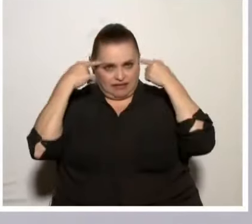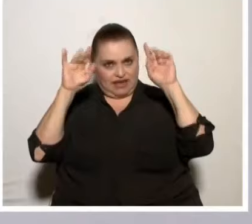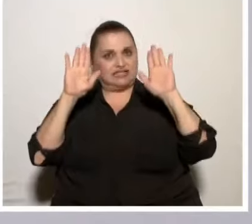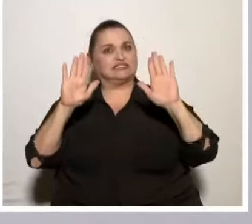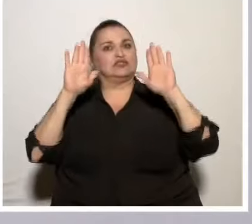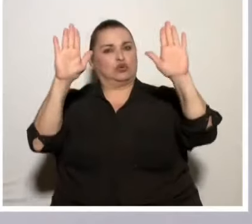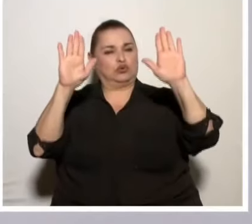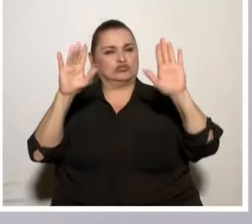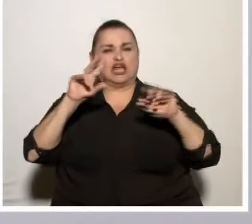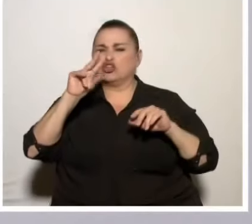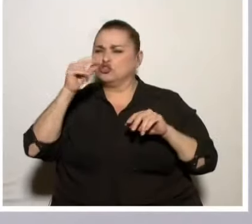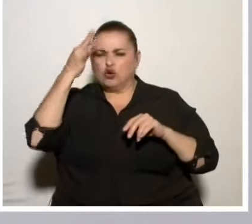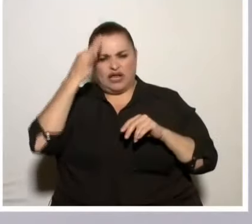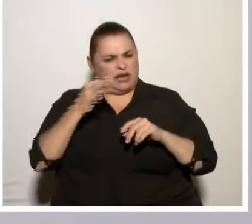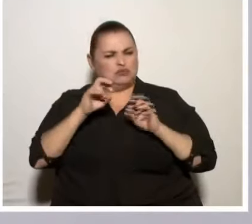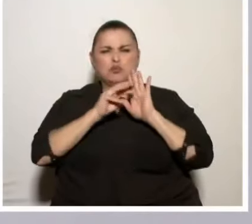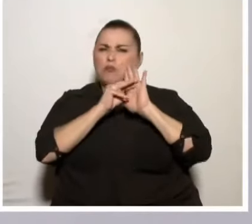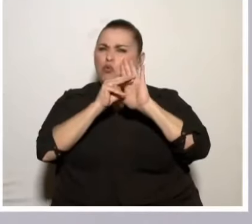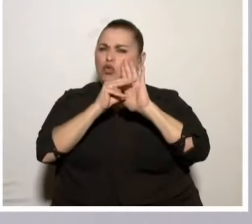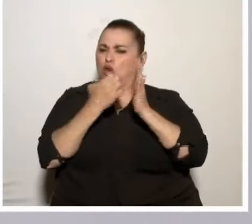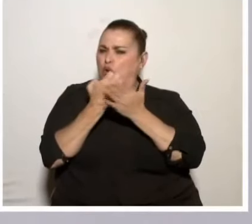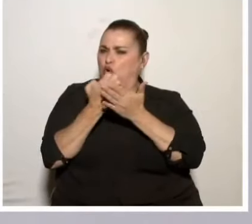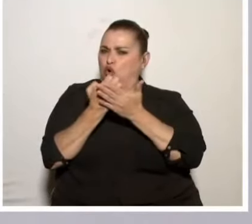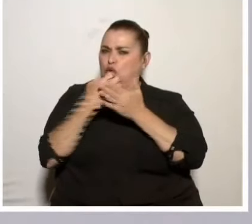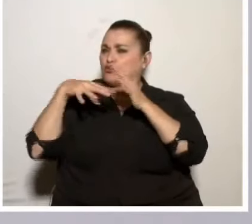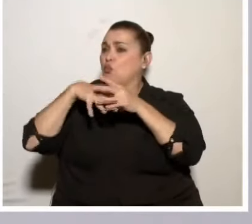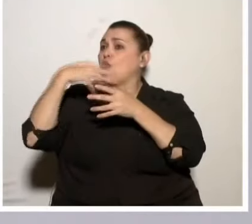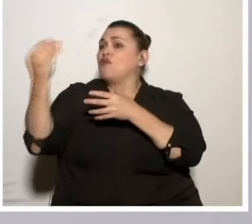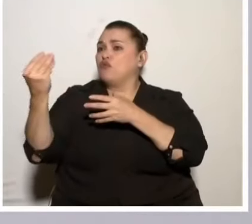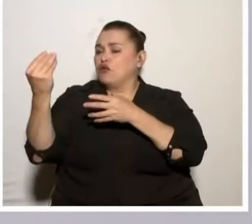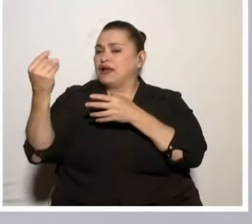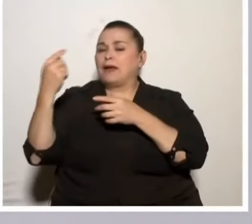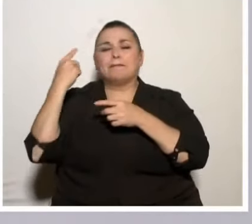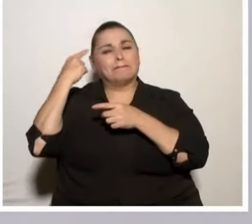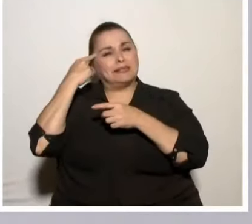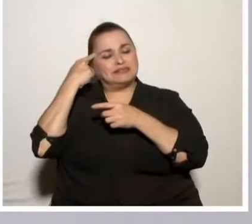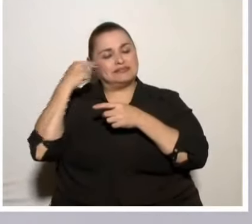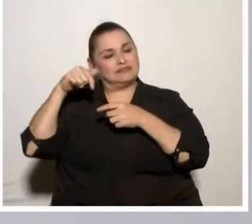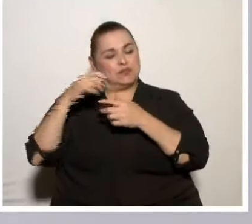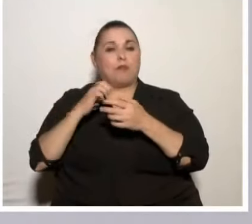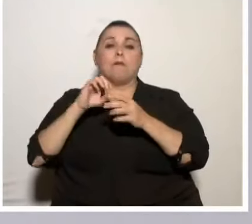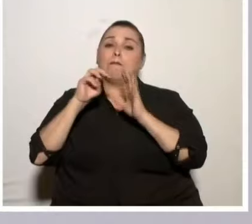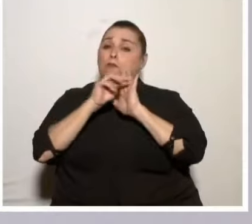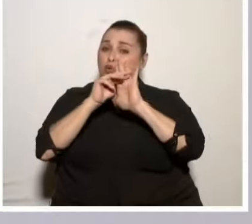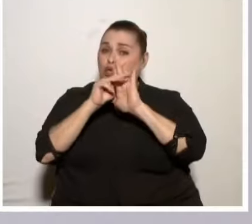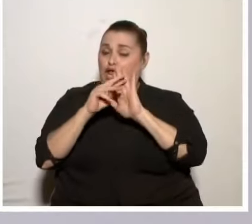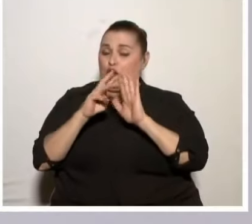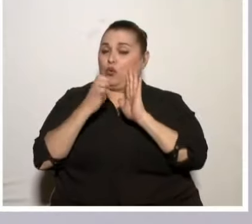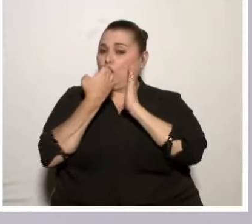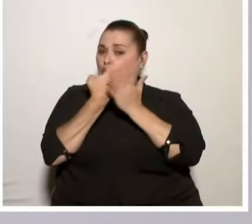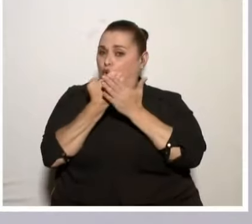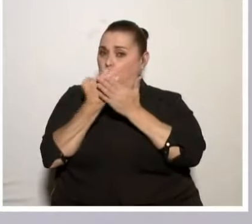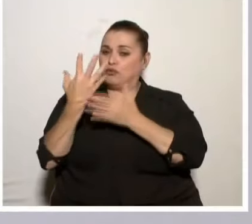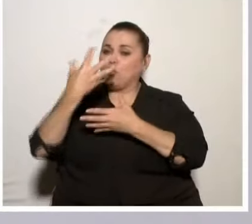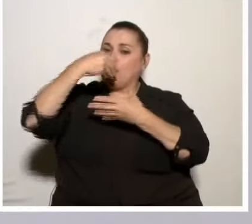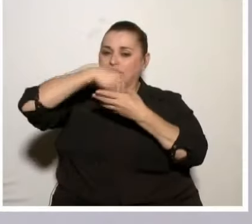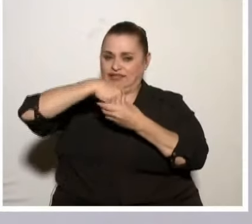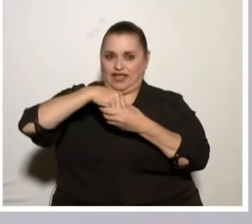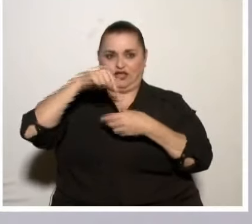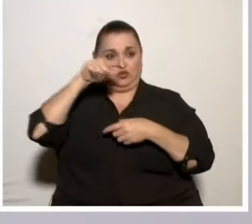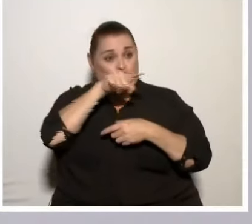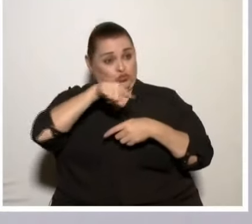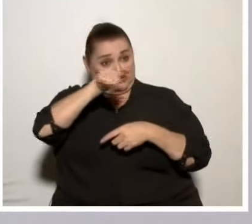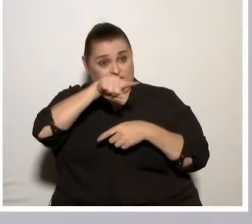exitosa. No creemos en un modelo económico hacia afuera, creemos en un modelo económico hacia adentro, a donde a usted